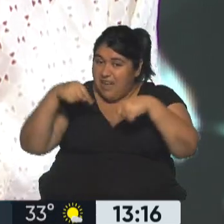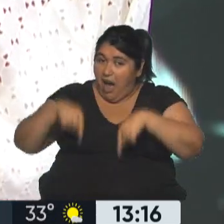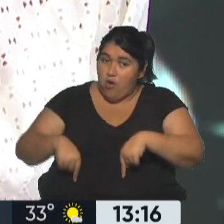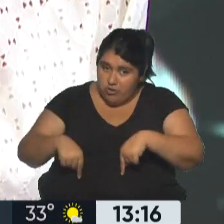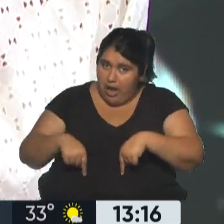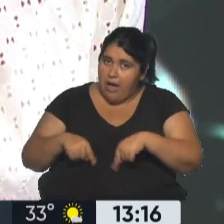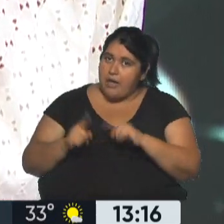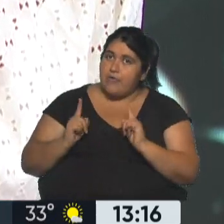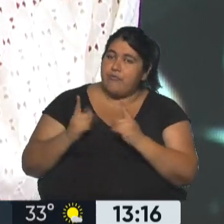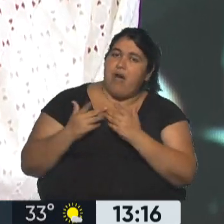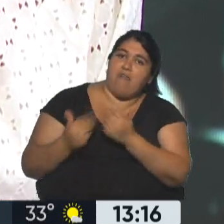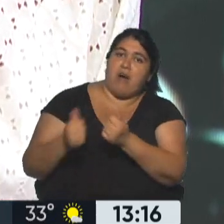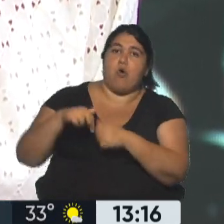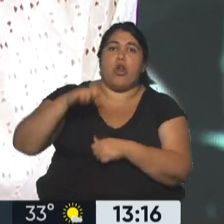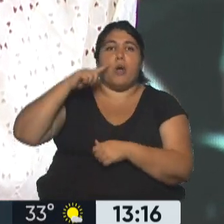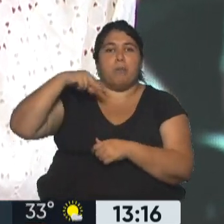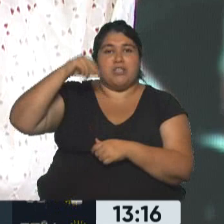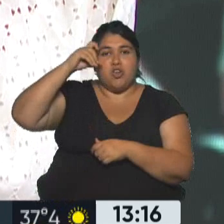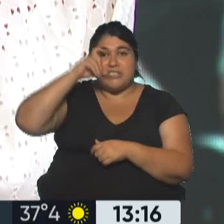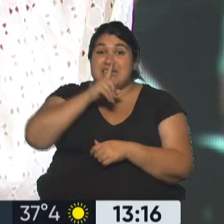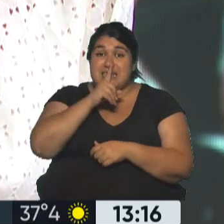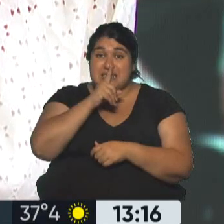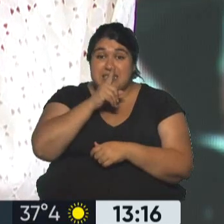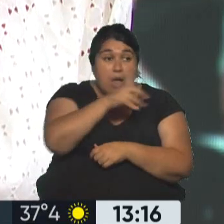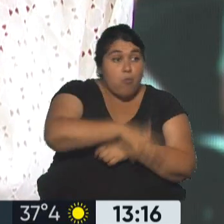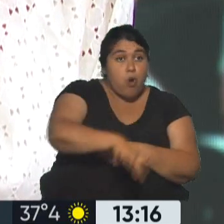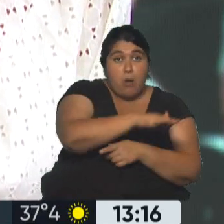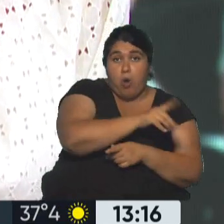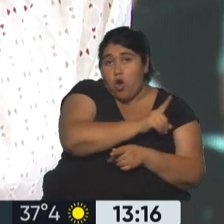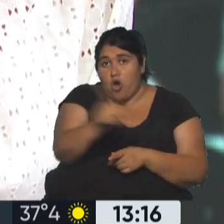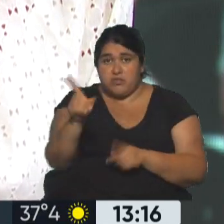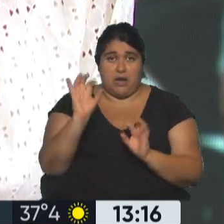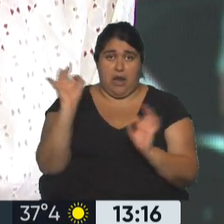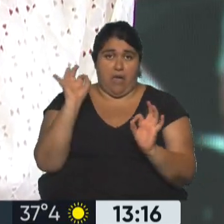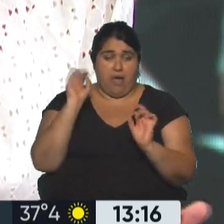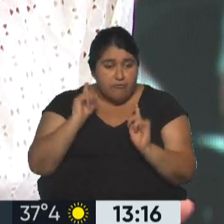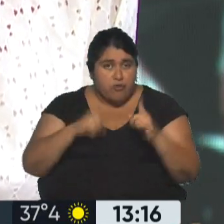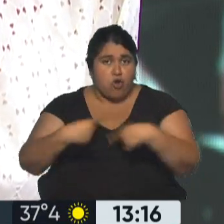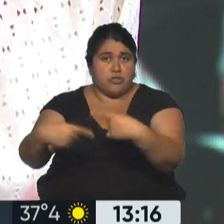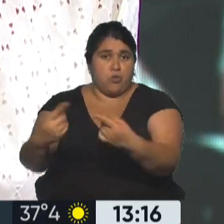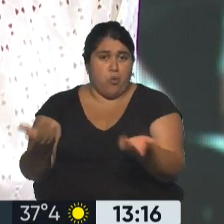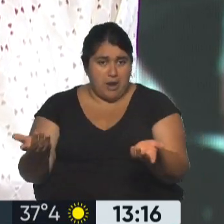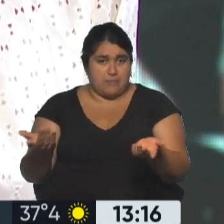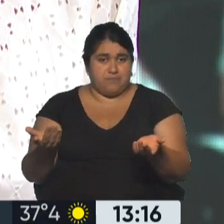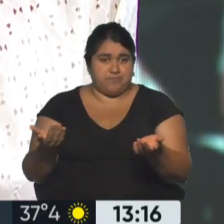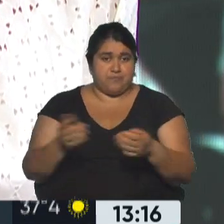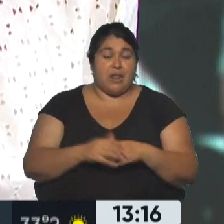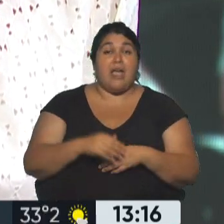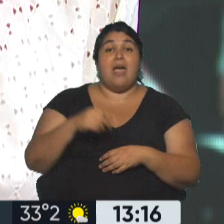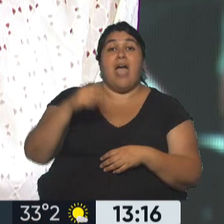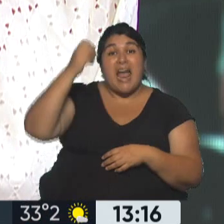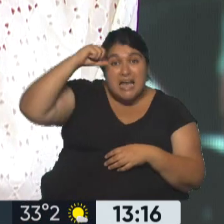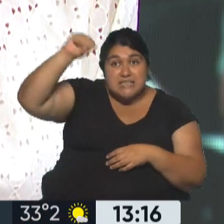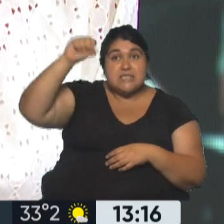Pinochet. Digo, no hay una condena social, es realmente una derecha que, bueno, lo vimos, iba a mencionar nominar a una canciller